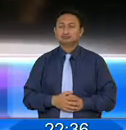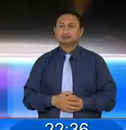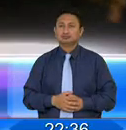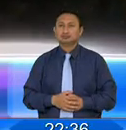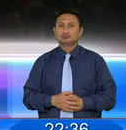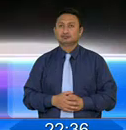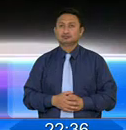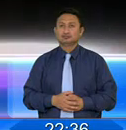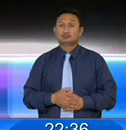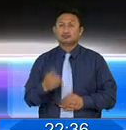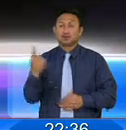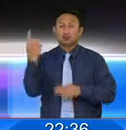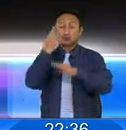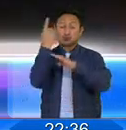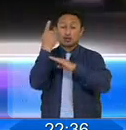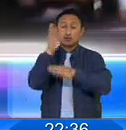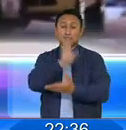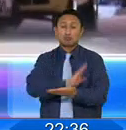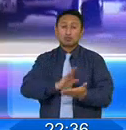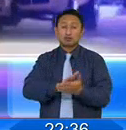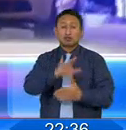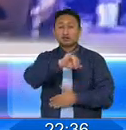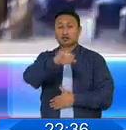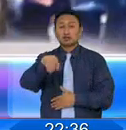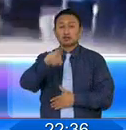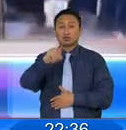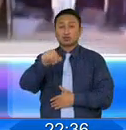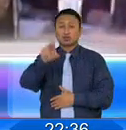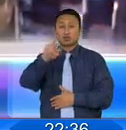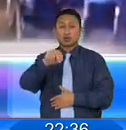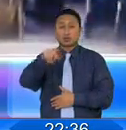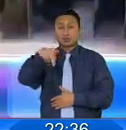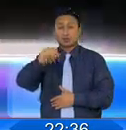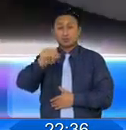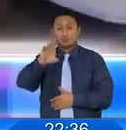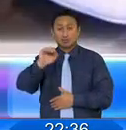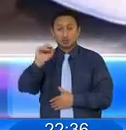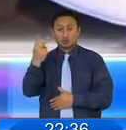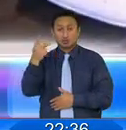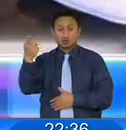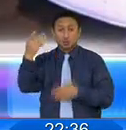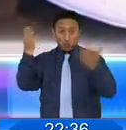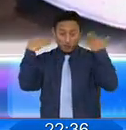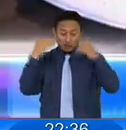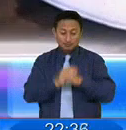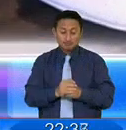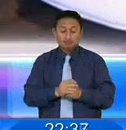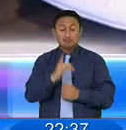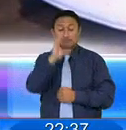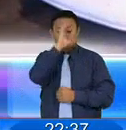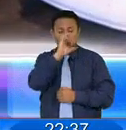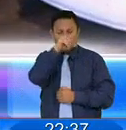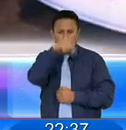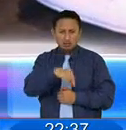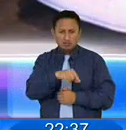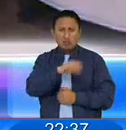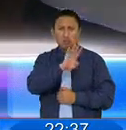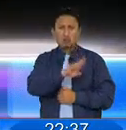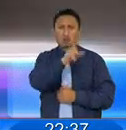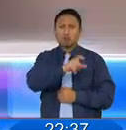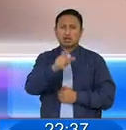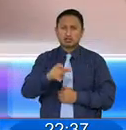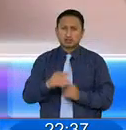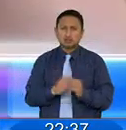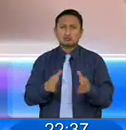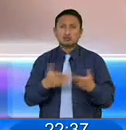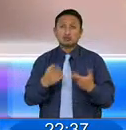Por aire y por tierra en la cooperativa Juan Pablo II al norte de Guayaquil, la policía buscaba a los 4 implicados de un robo con violencia perpetrado